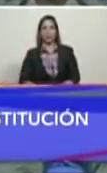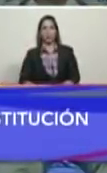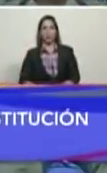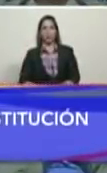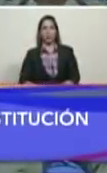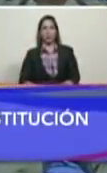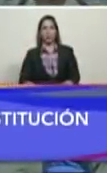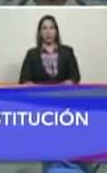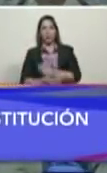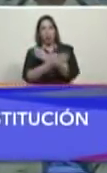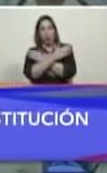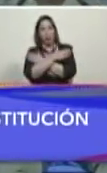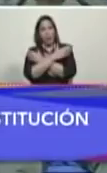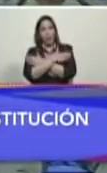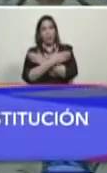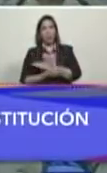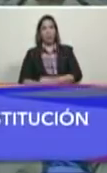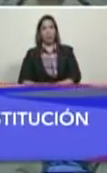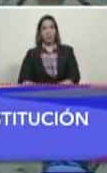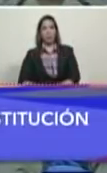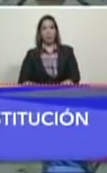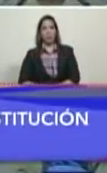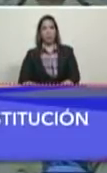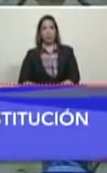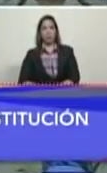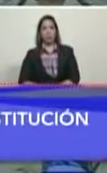En un abrazo,